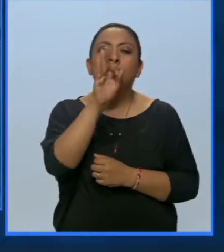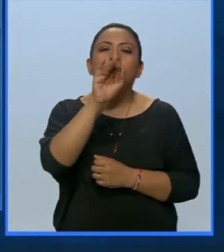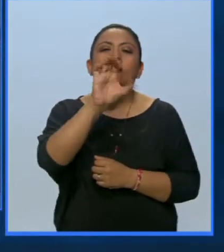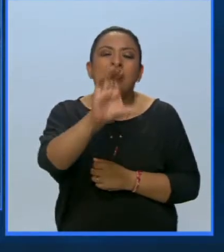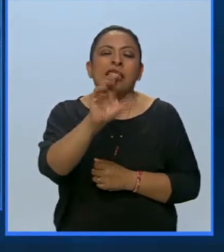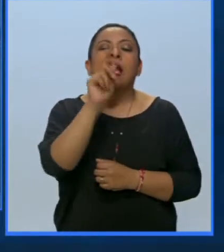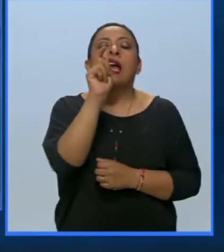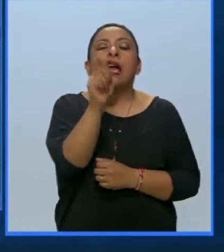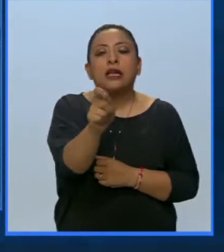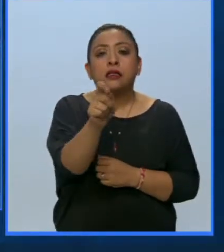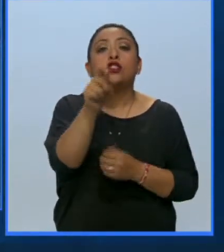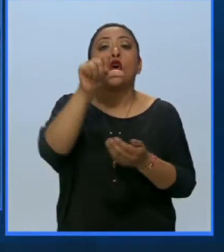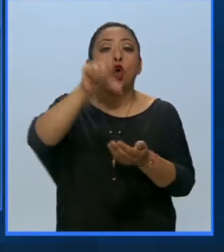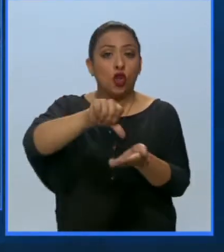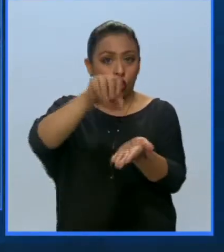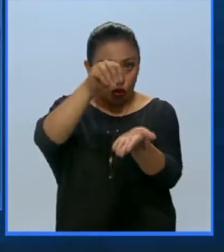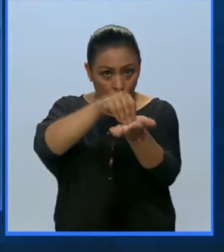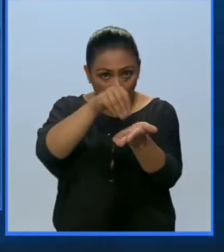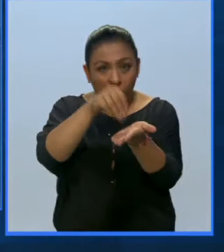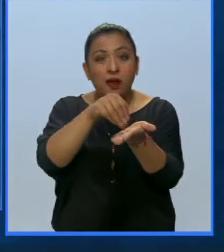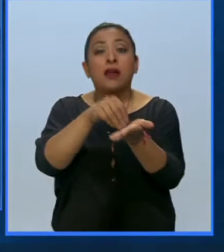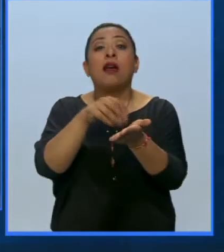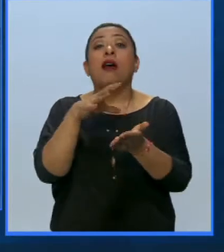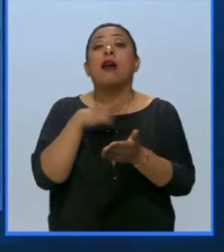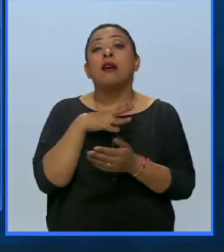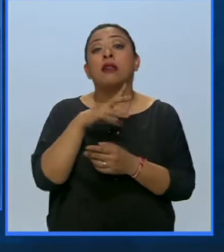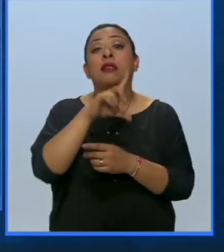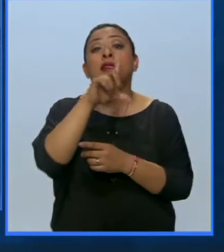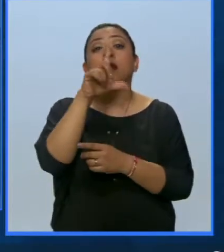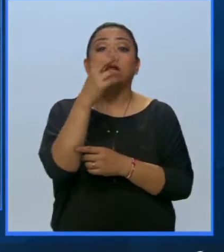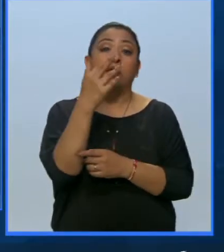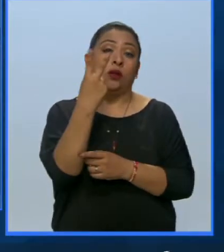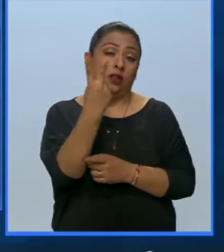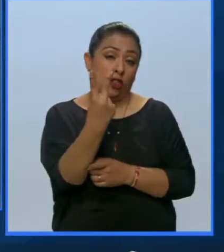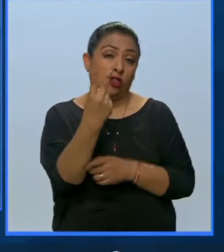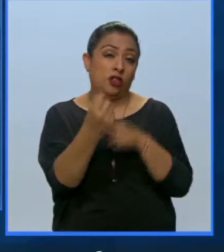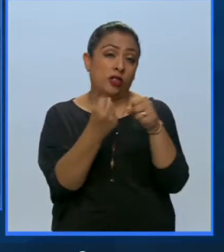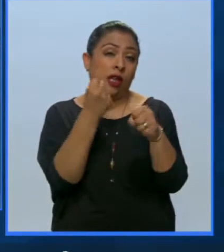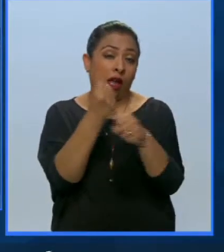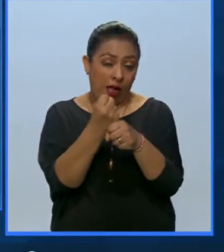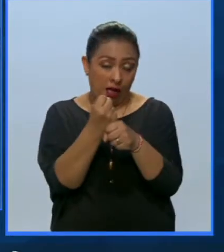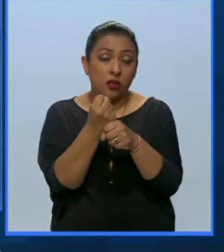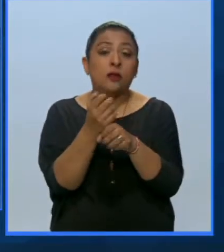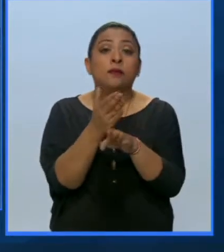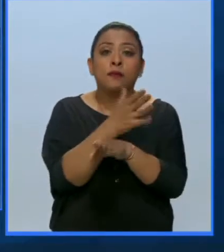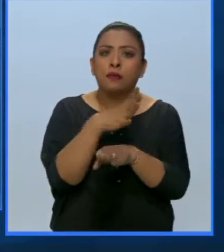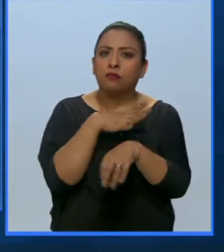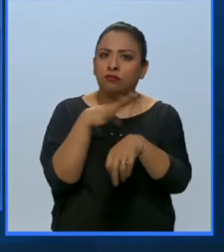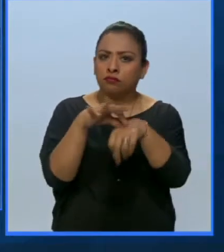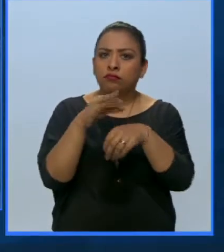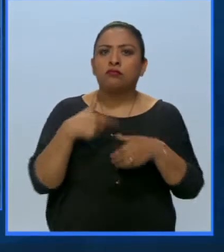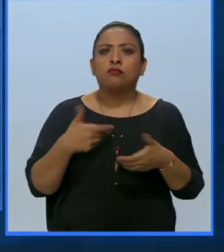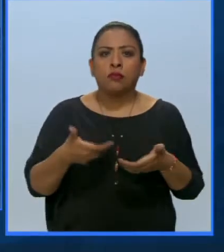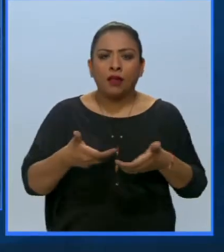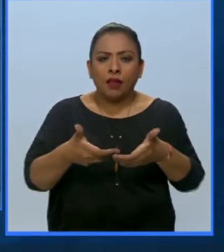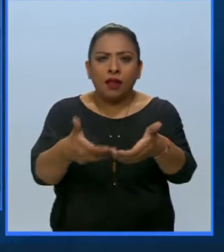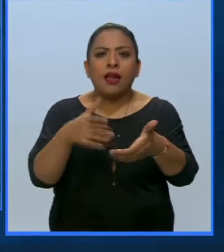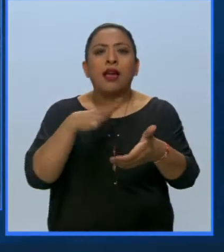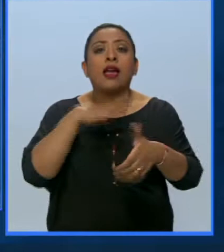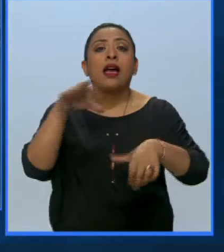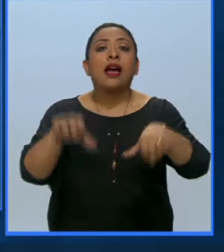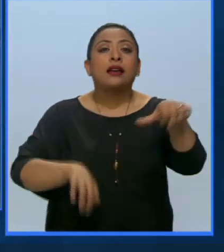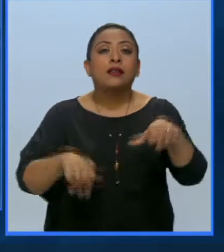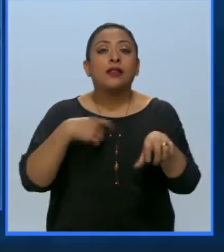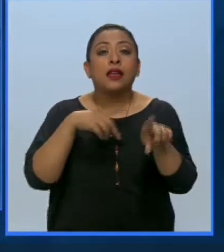que todavía, pese a 52 años que se hicieron los entremeses cervantinos, aquí se vive en las calles una